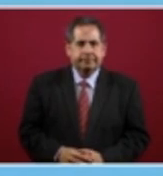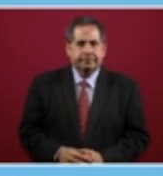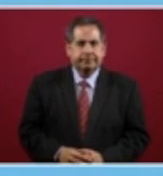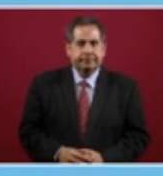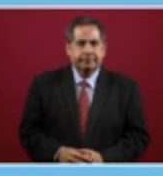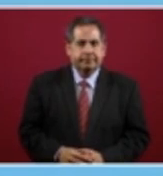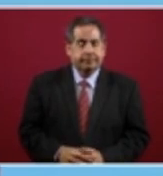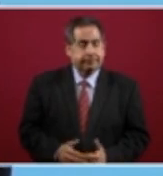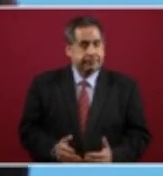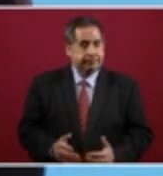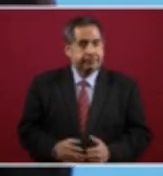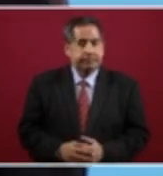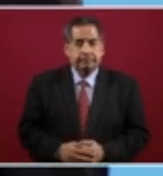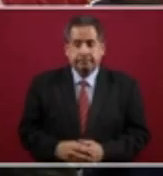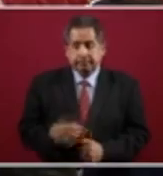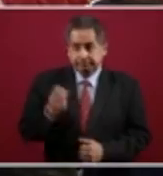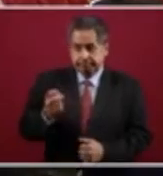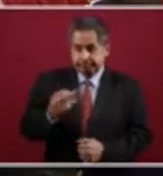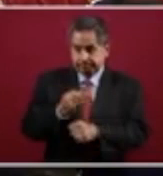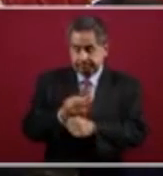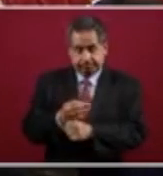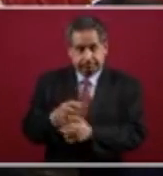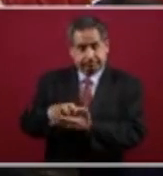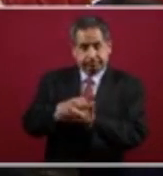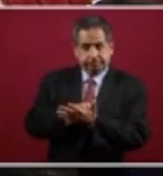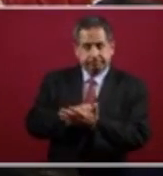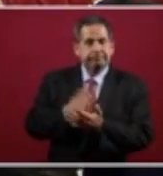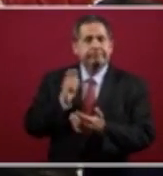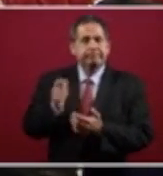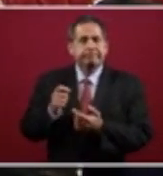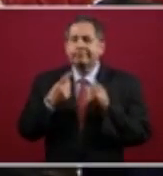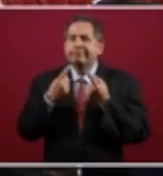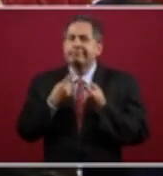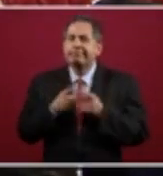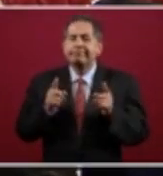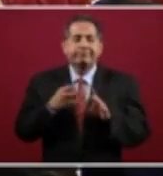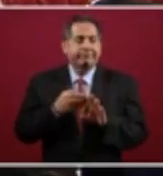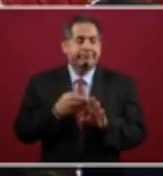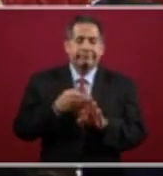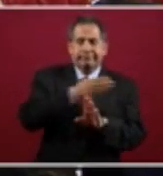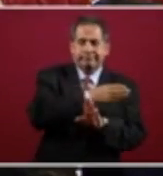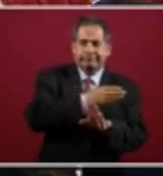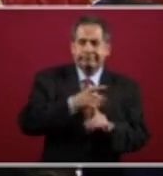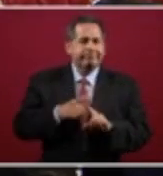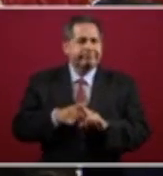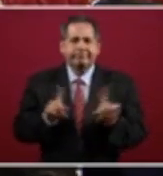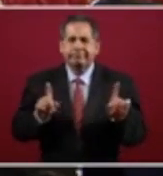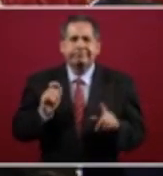Y esta es una austeridad distinta a la